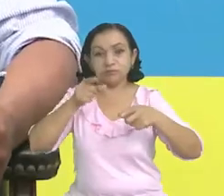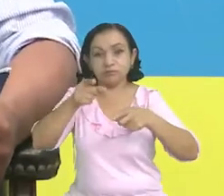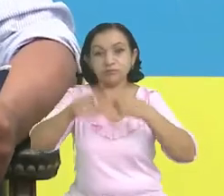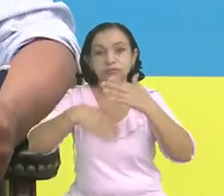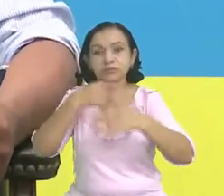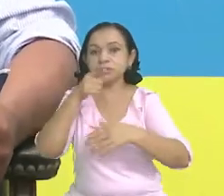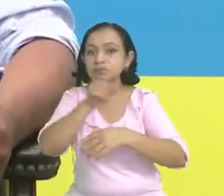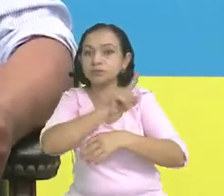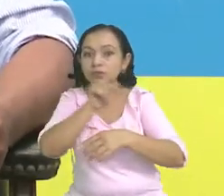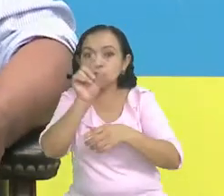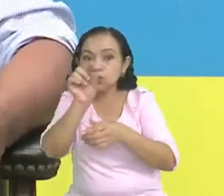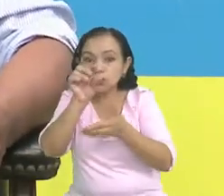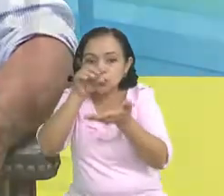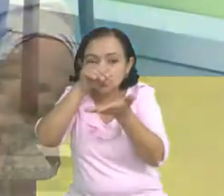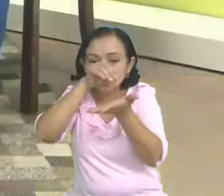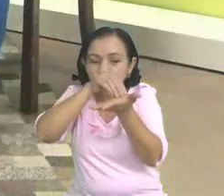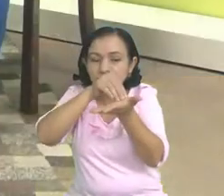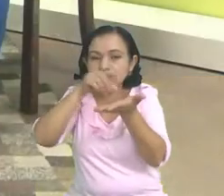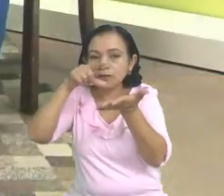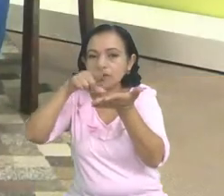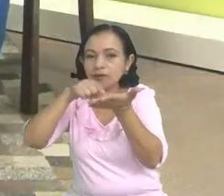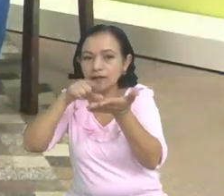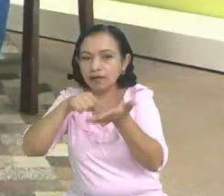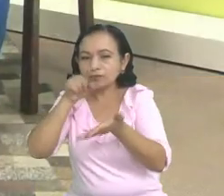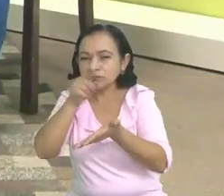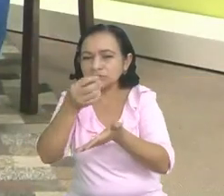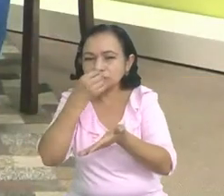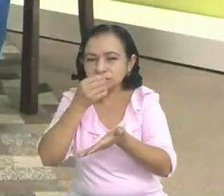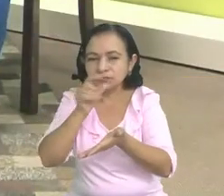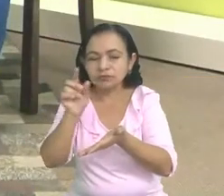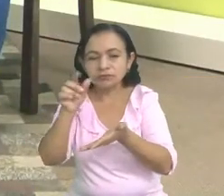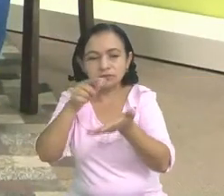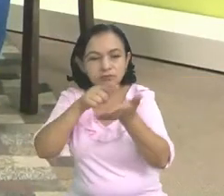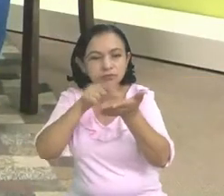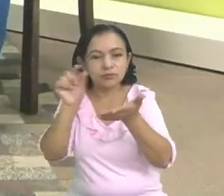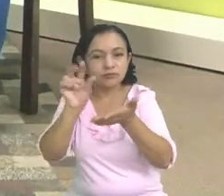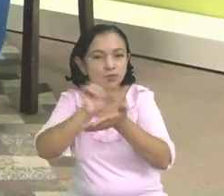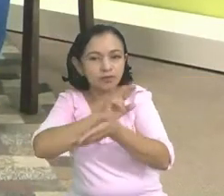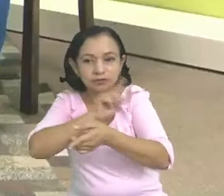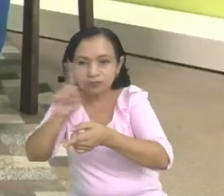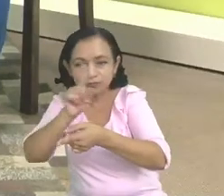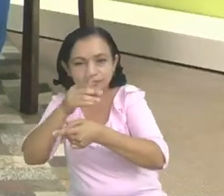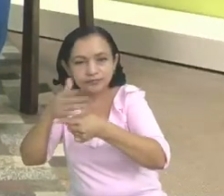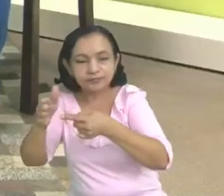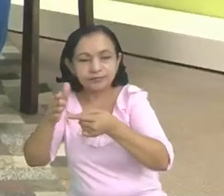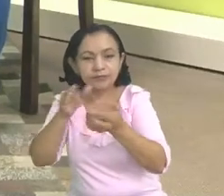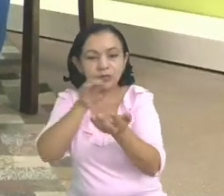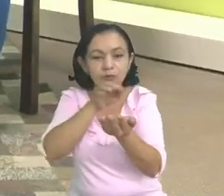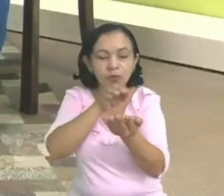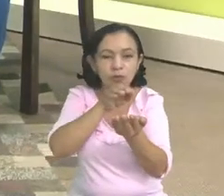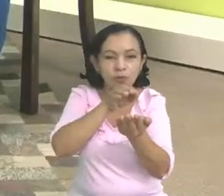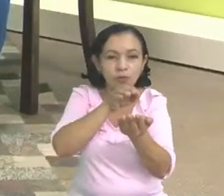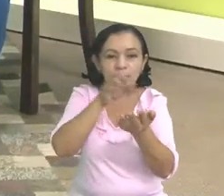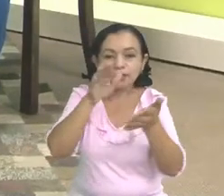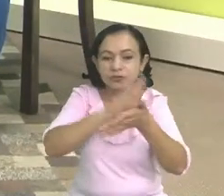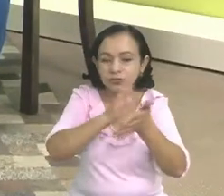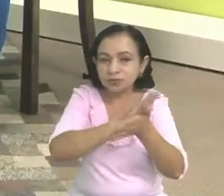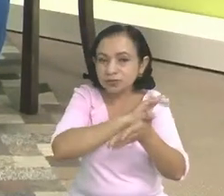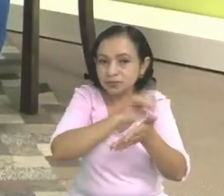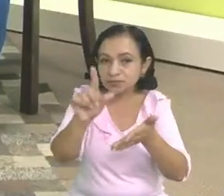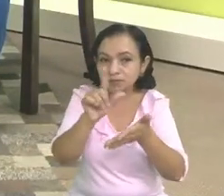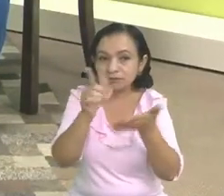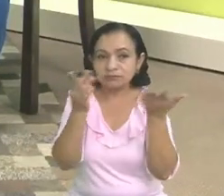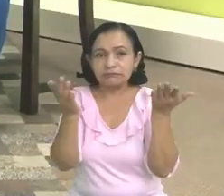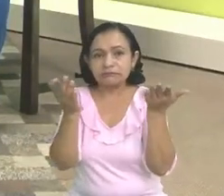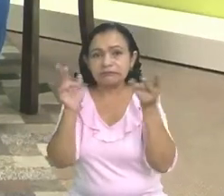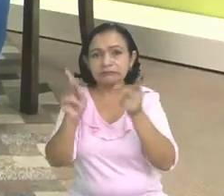va a comer solo una tacita de arroz. Y si come arroz, no va a comer frijoles. No comer frijoles, exacto. Si come cuajada, no va a comer tortilla.